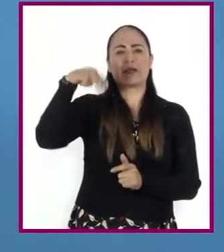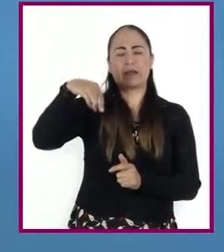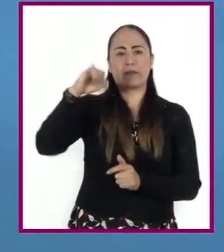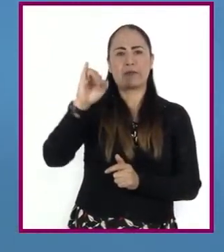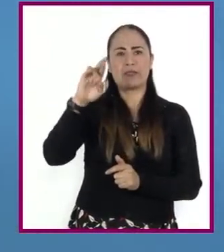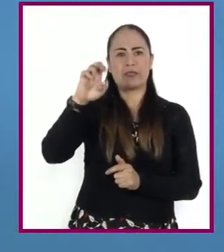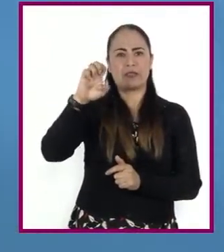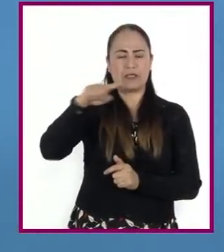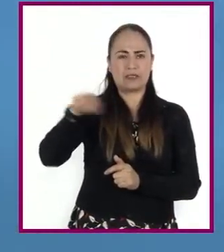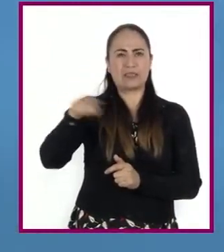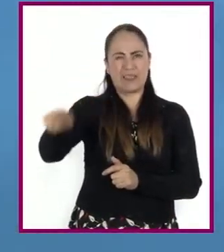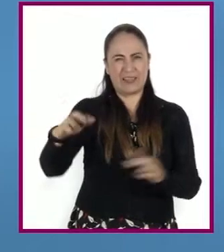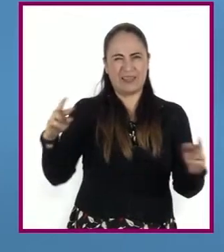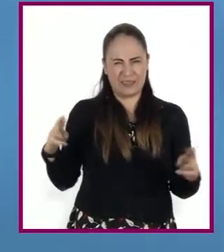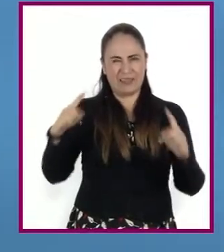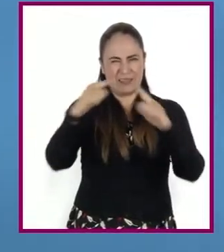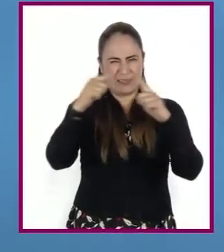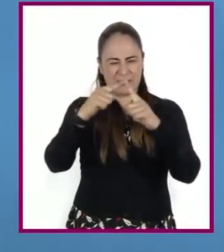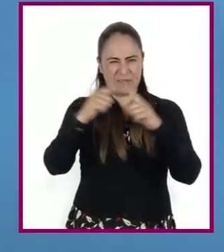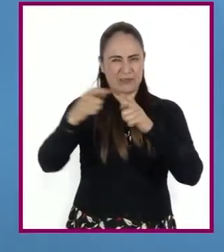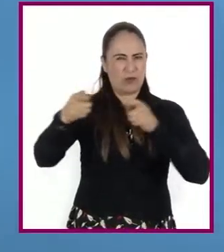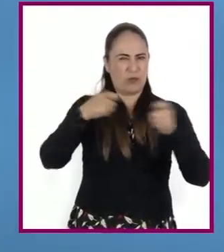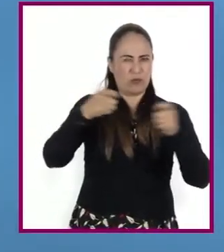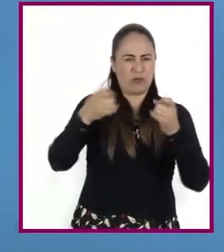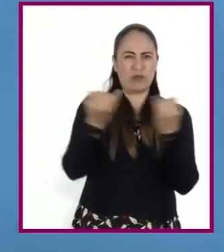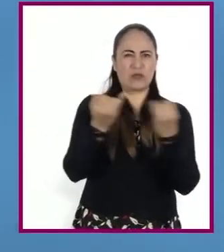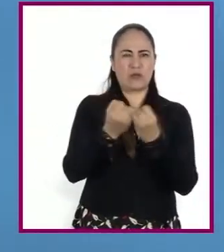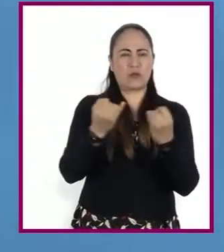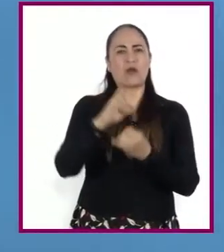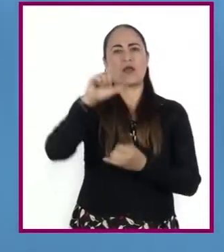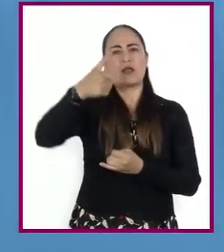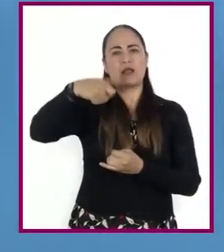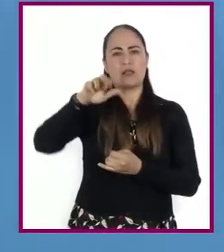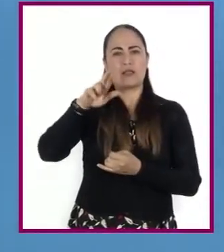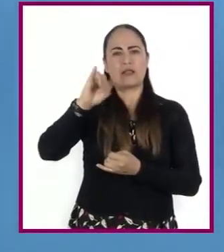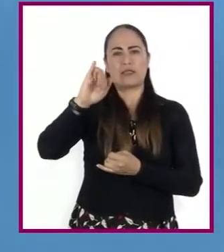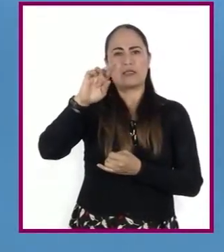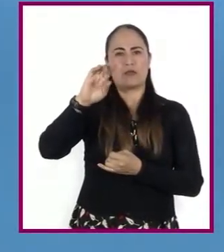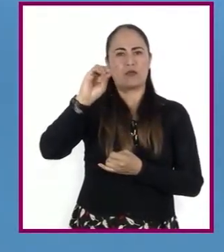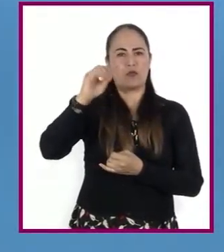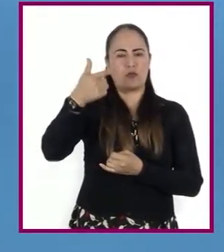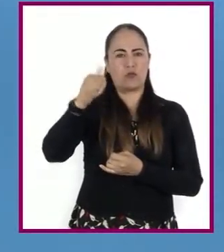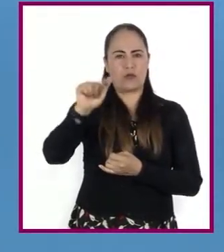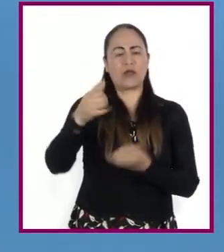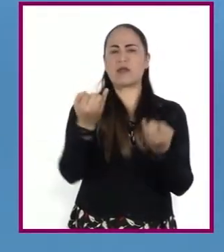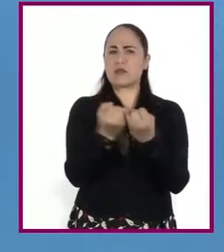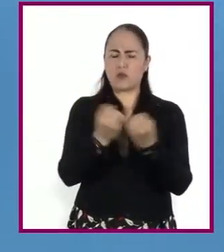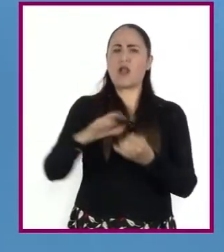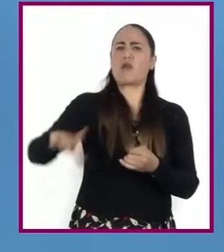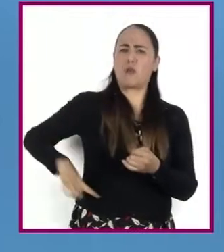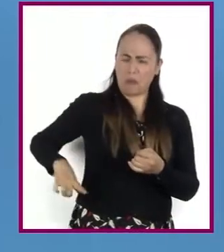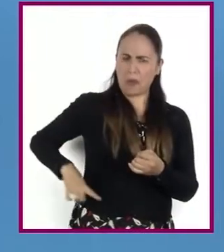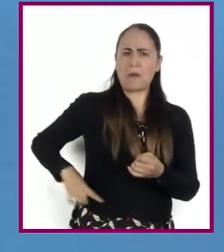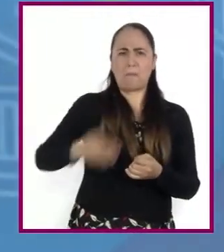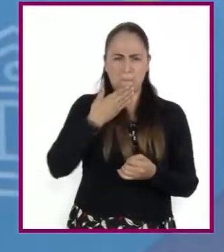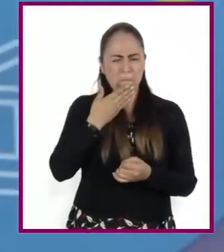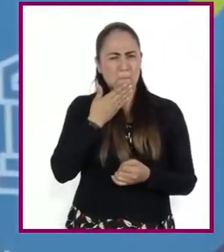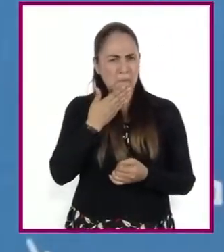esta fue muy desafortunado por las arbitrariedades y los abusos de poder cometidos, así como por la desorganización y